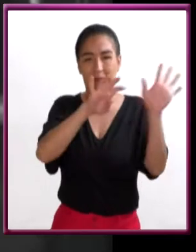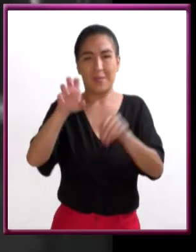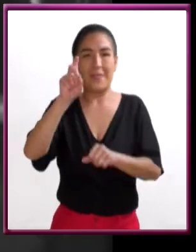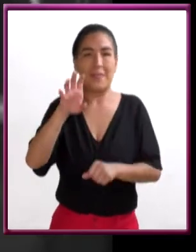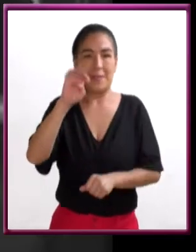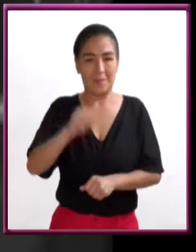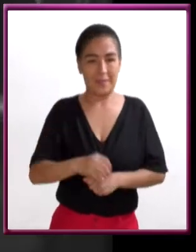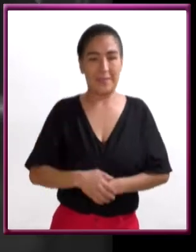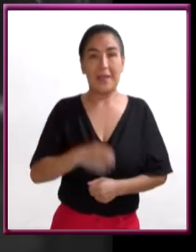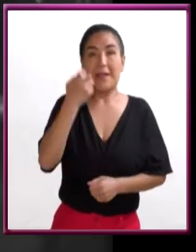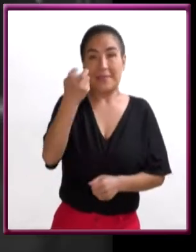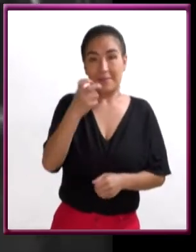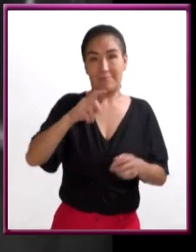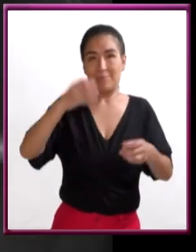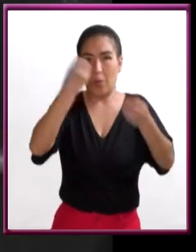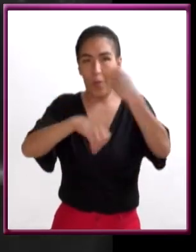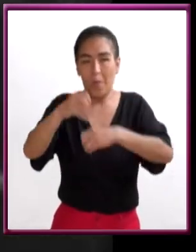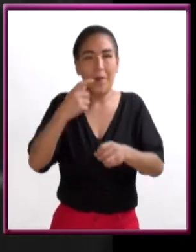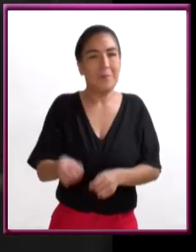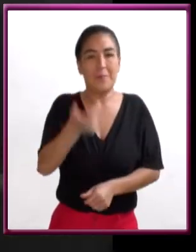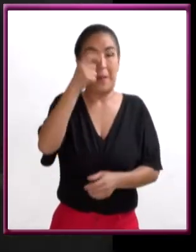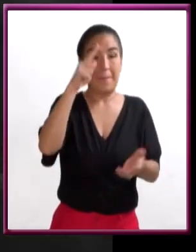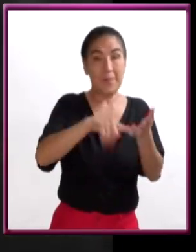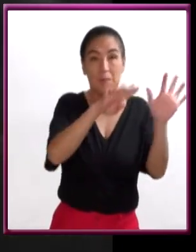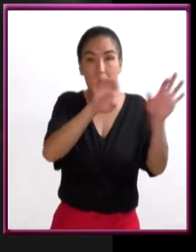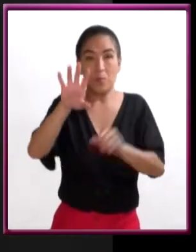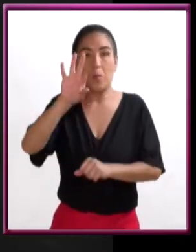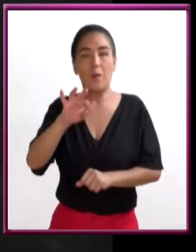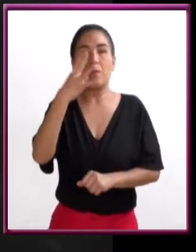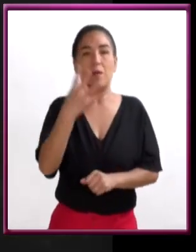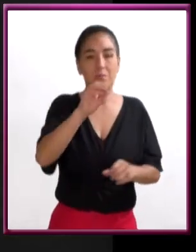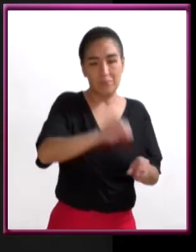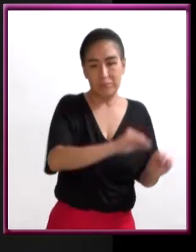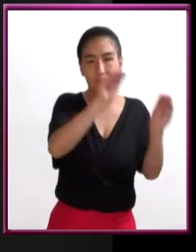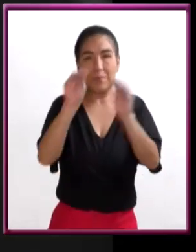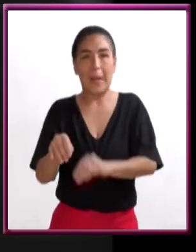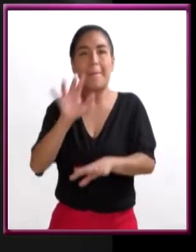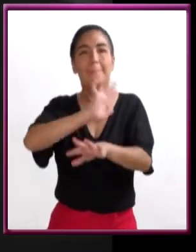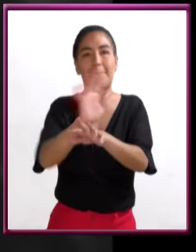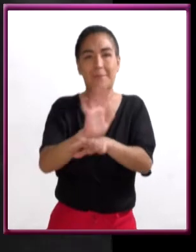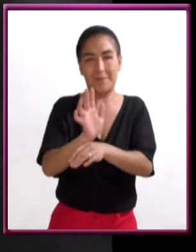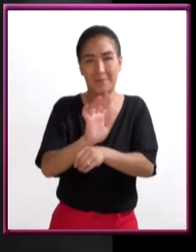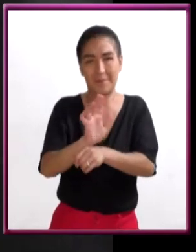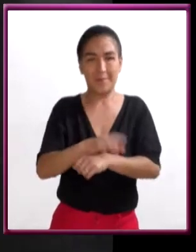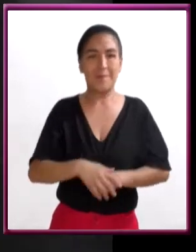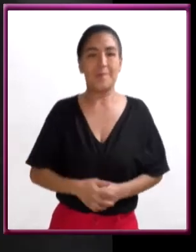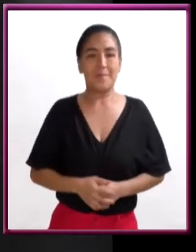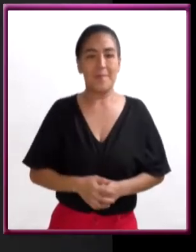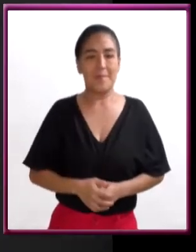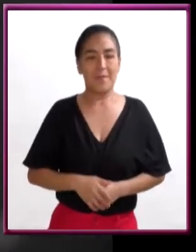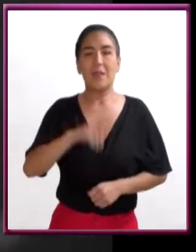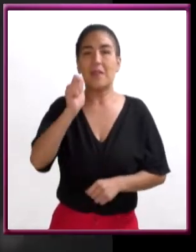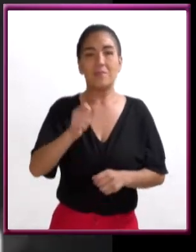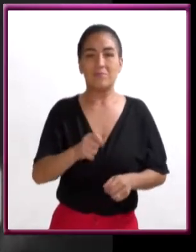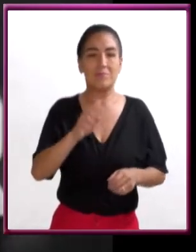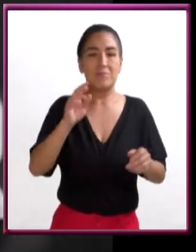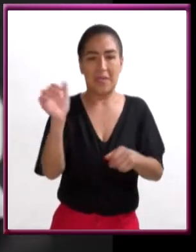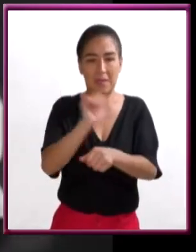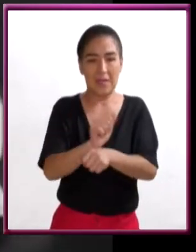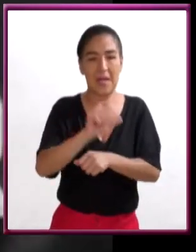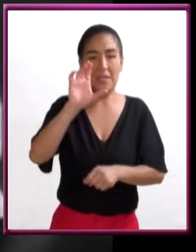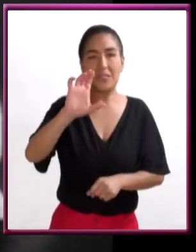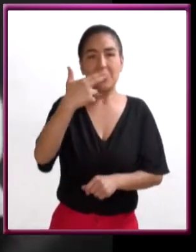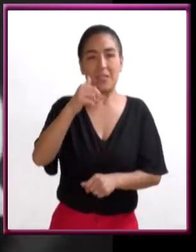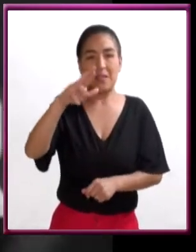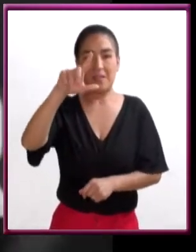Gaslight. En 1944, la obra se adaptó a una película que dirigió George Cukor, con la adaptación